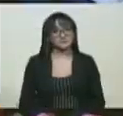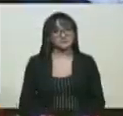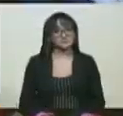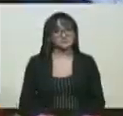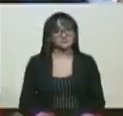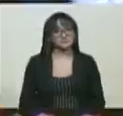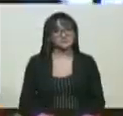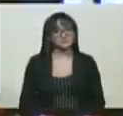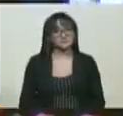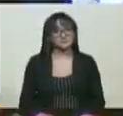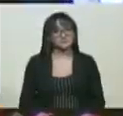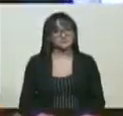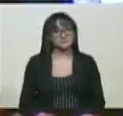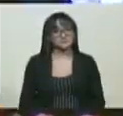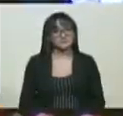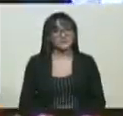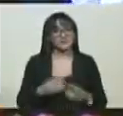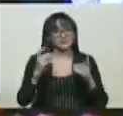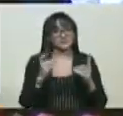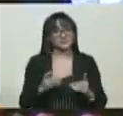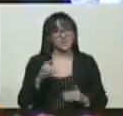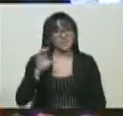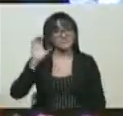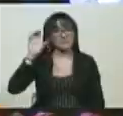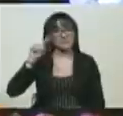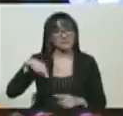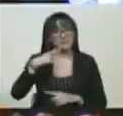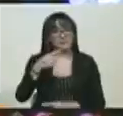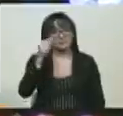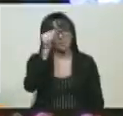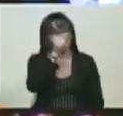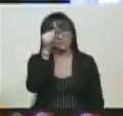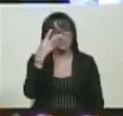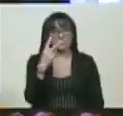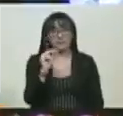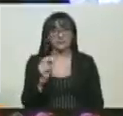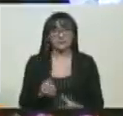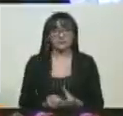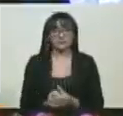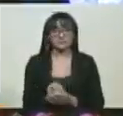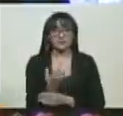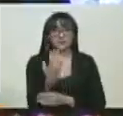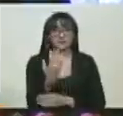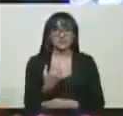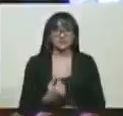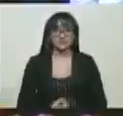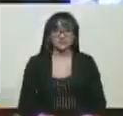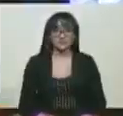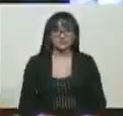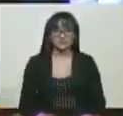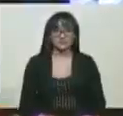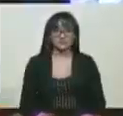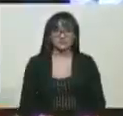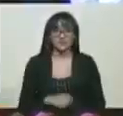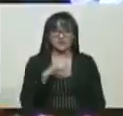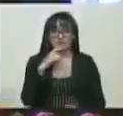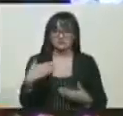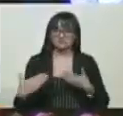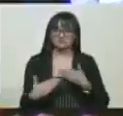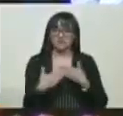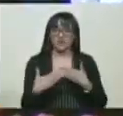de lo que se juega el destino de la patria el próximo domingo 20 de mayo. ¿Quién puede con